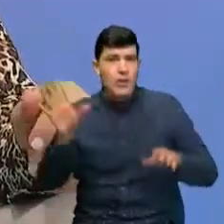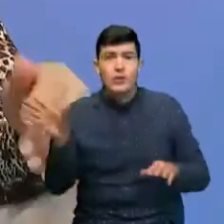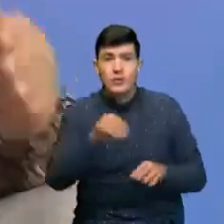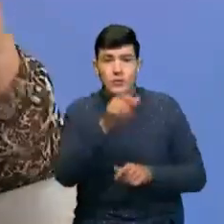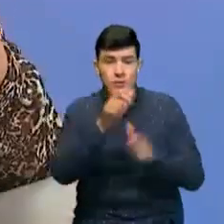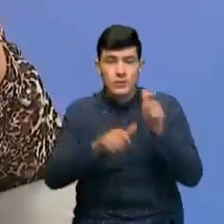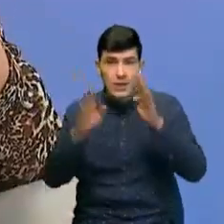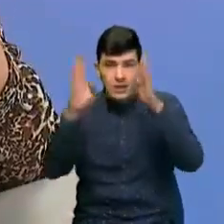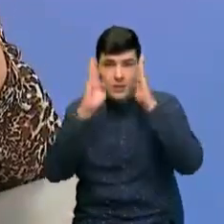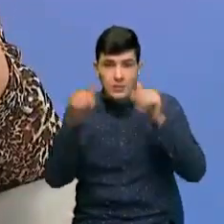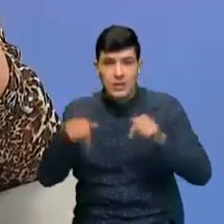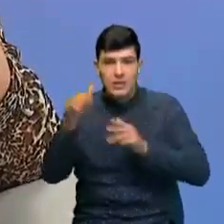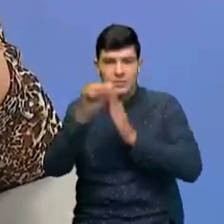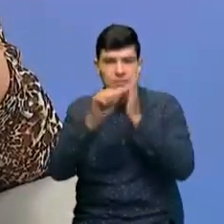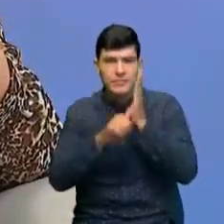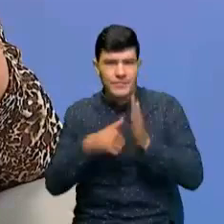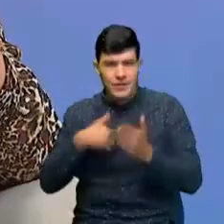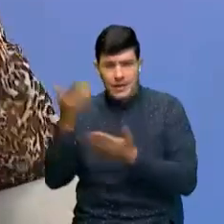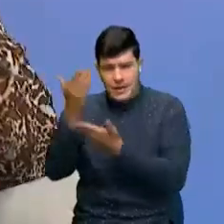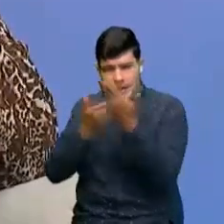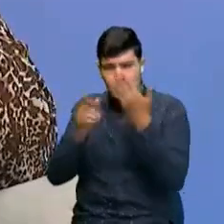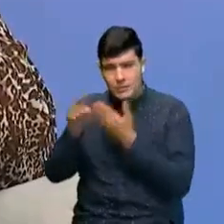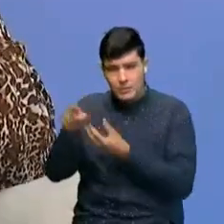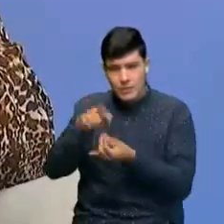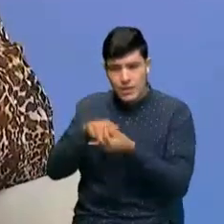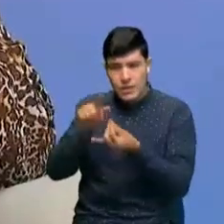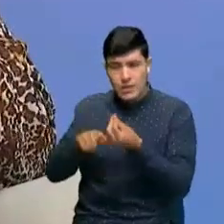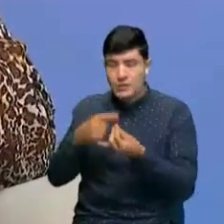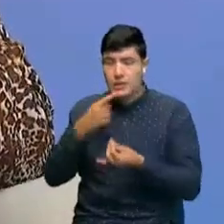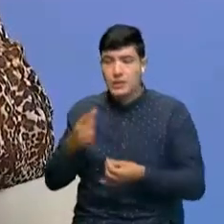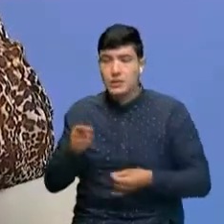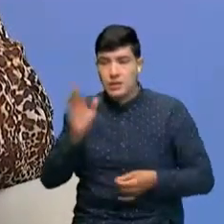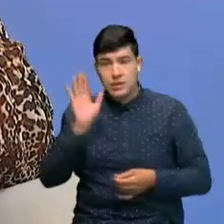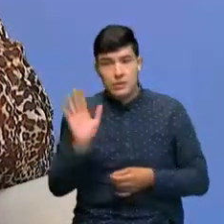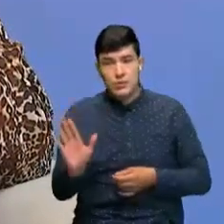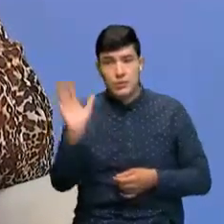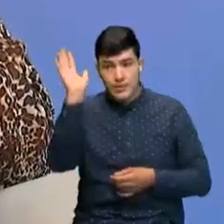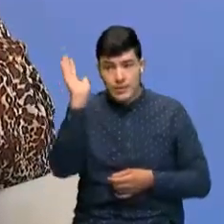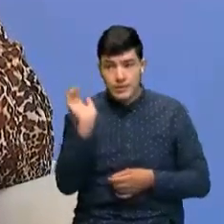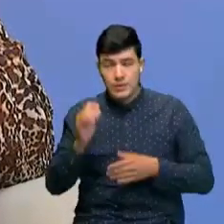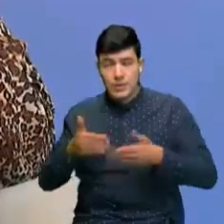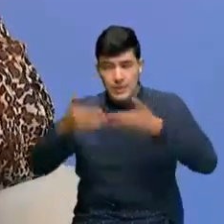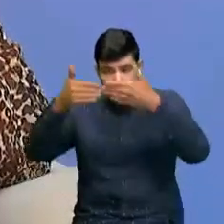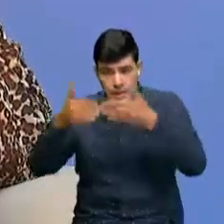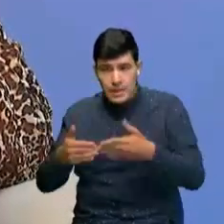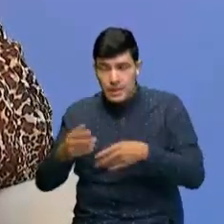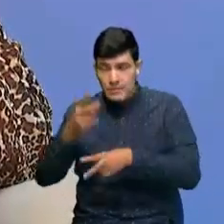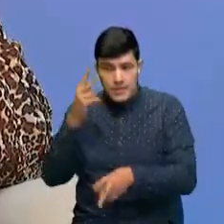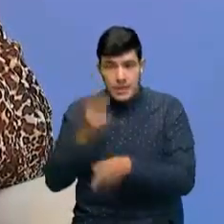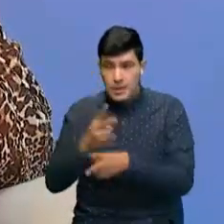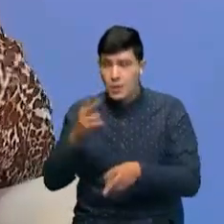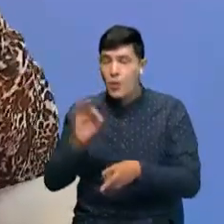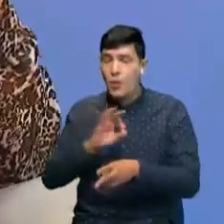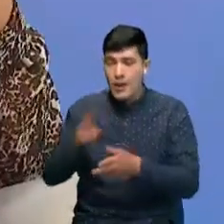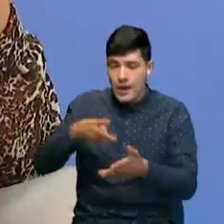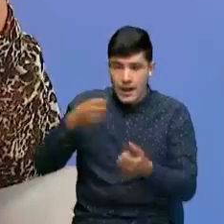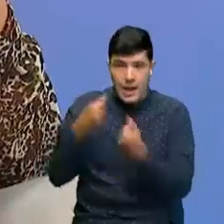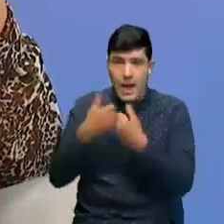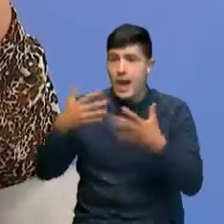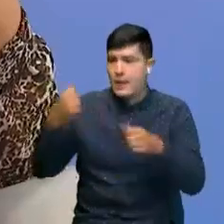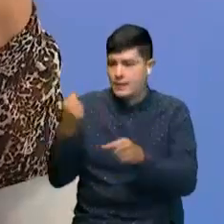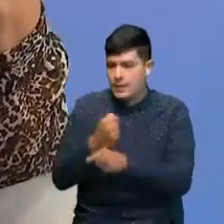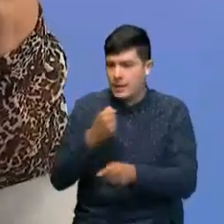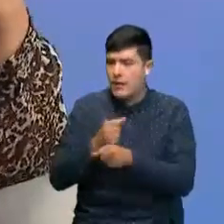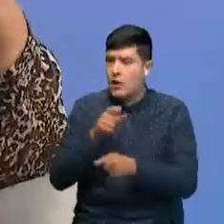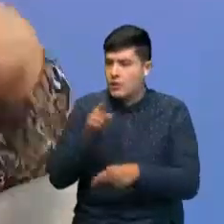¿no? Analizando el caso de don Hernando, si la pensión es de invalidez por riesgo laboral, él